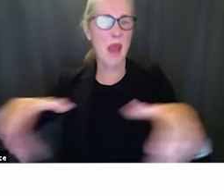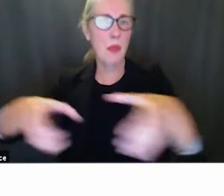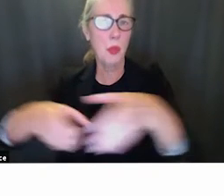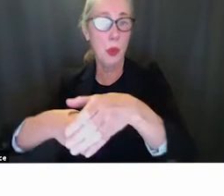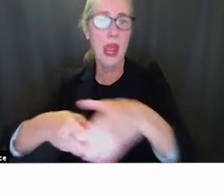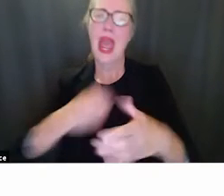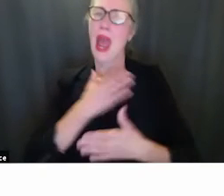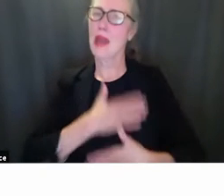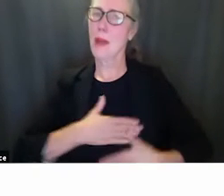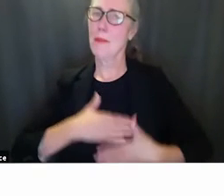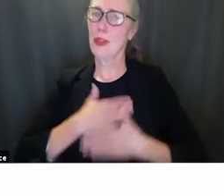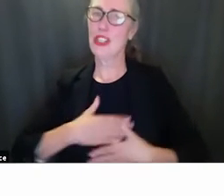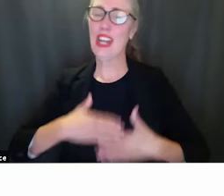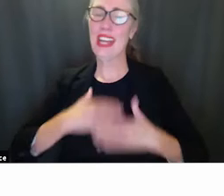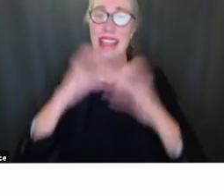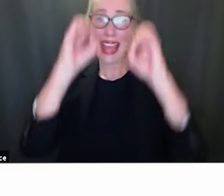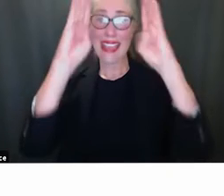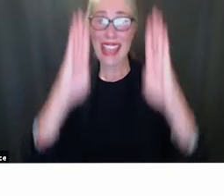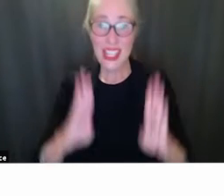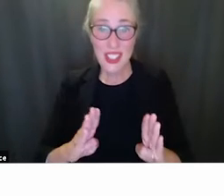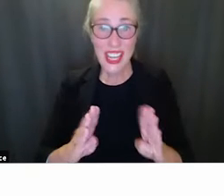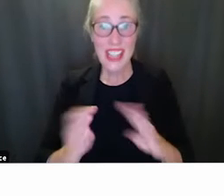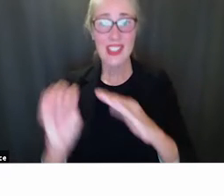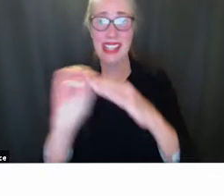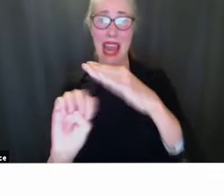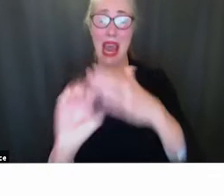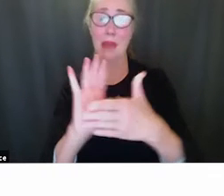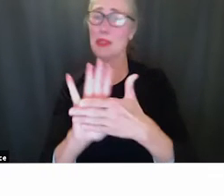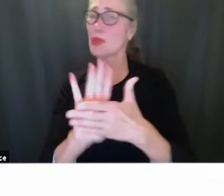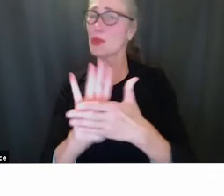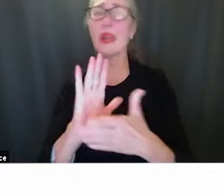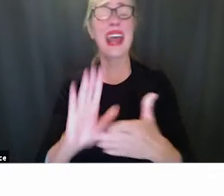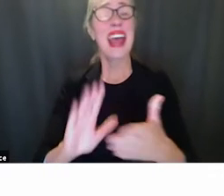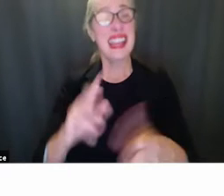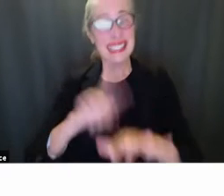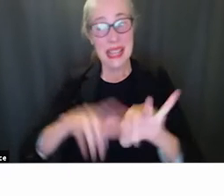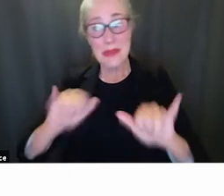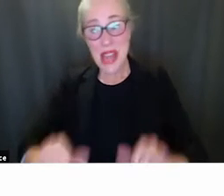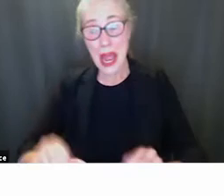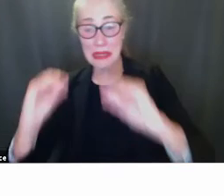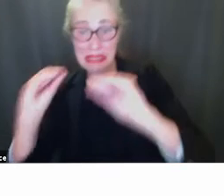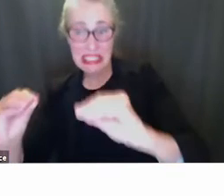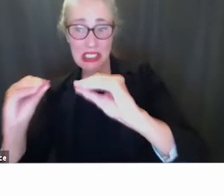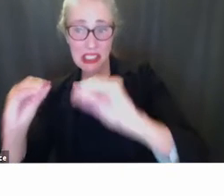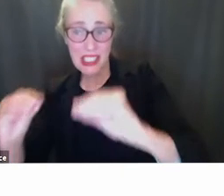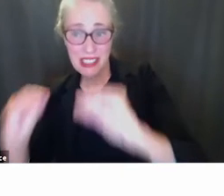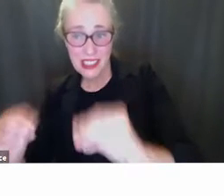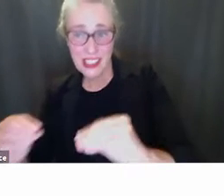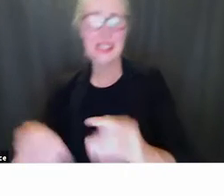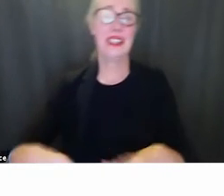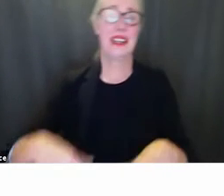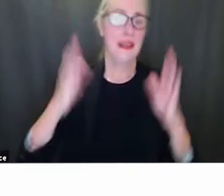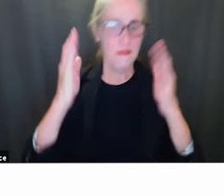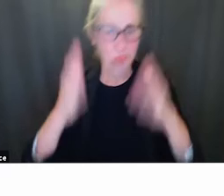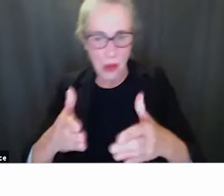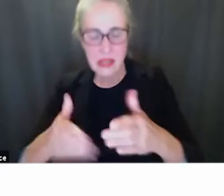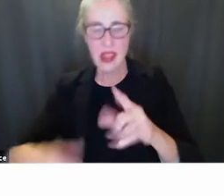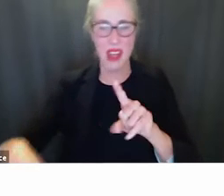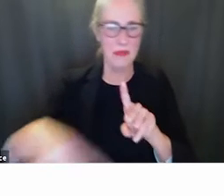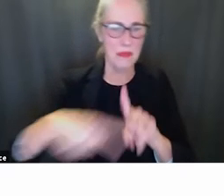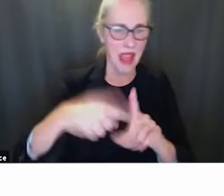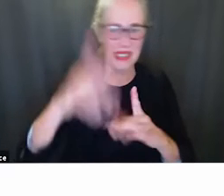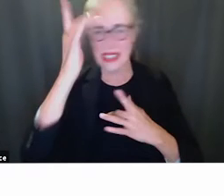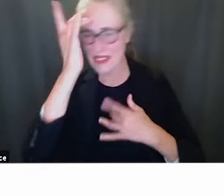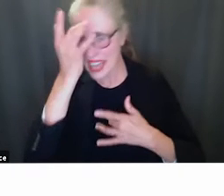sus equipos, quienes han asumido esta gran responsabilidad a la vez que ellos están trabajando